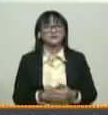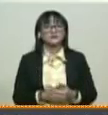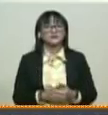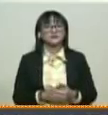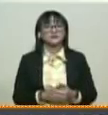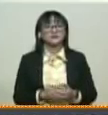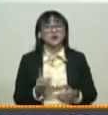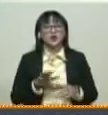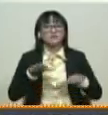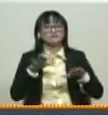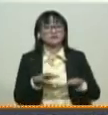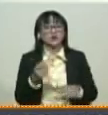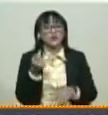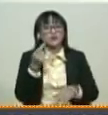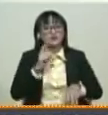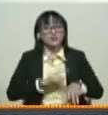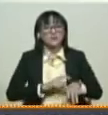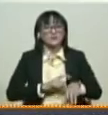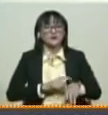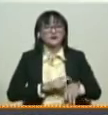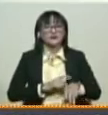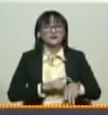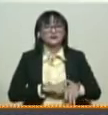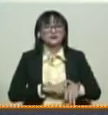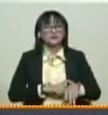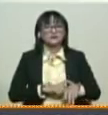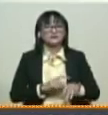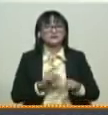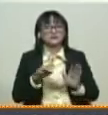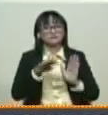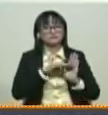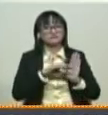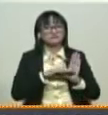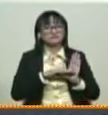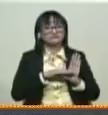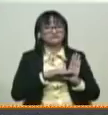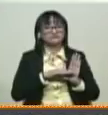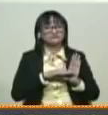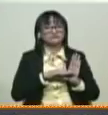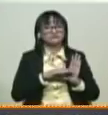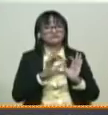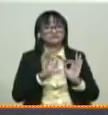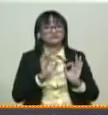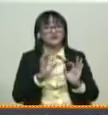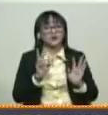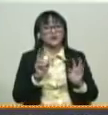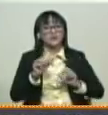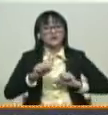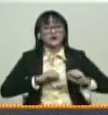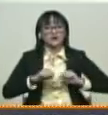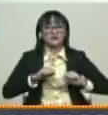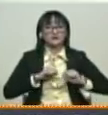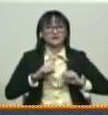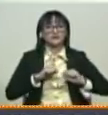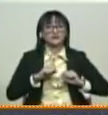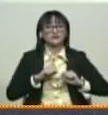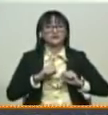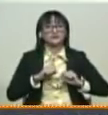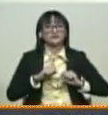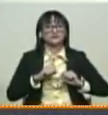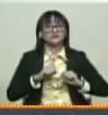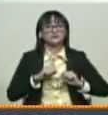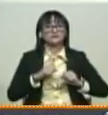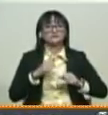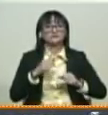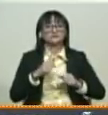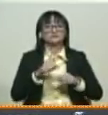cesará un solo momento, porque forma parte de la columna vertebral de esta nueva gestión que nosotros le hemos